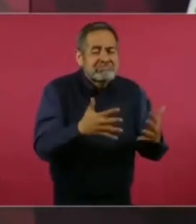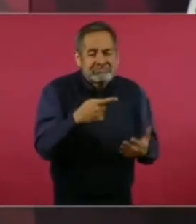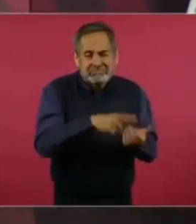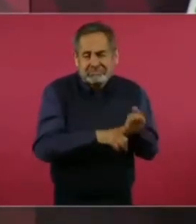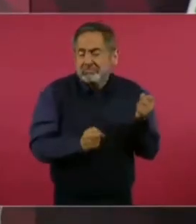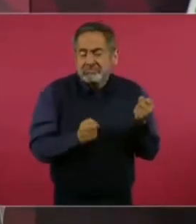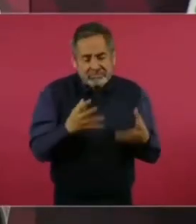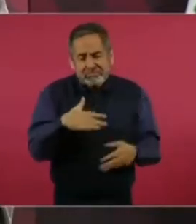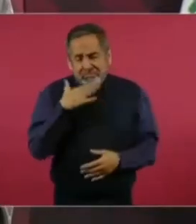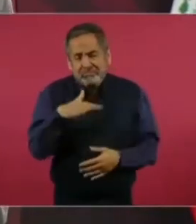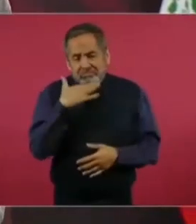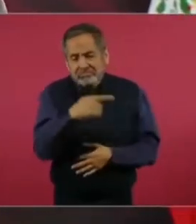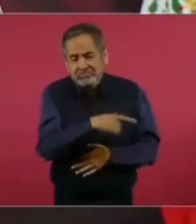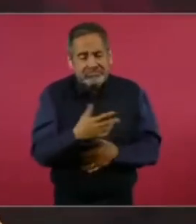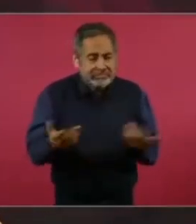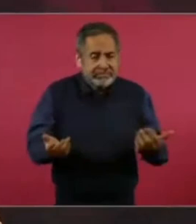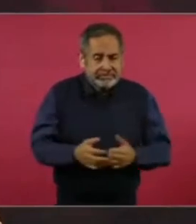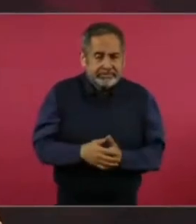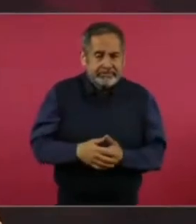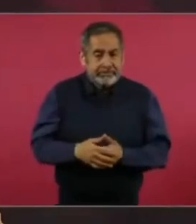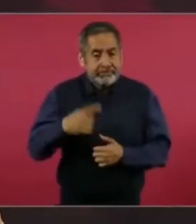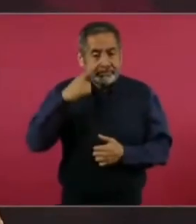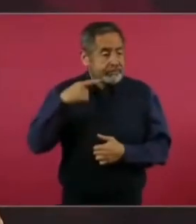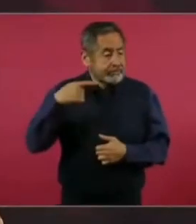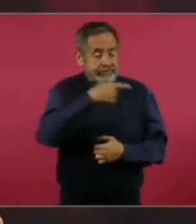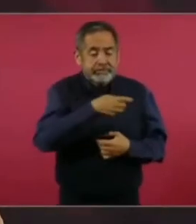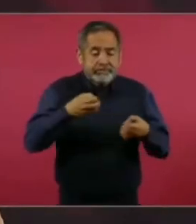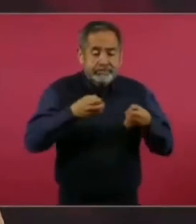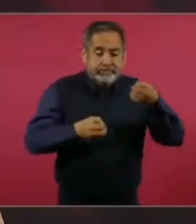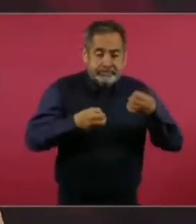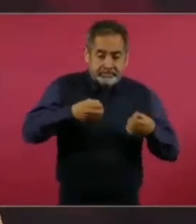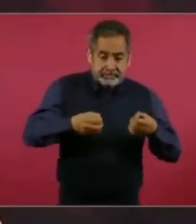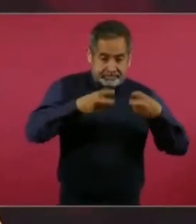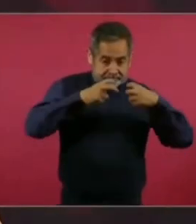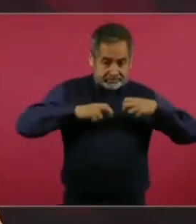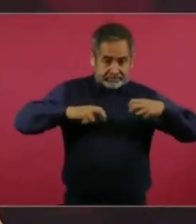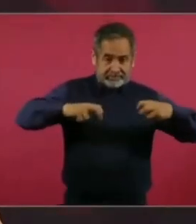porque luego los magistrados, lo mismo,